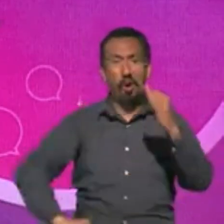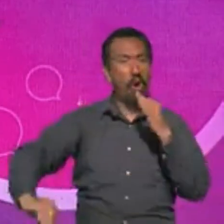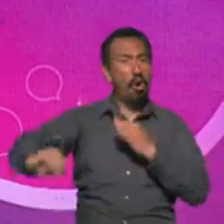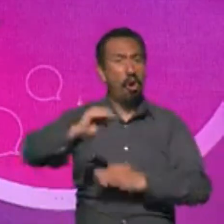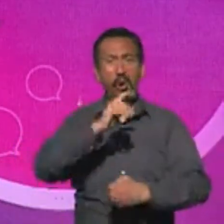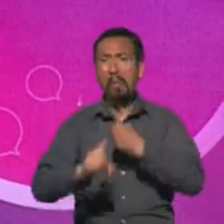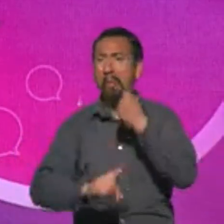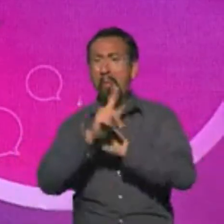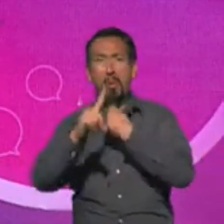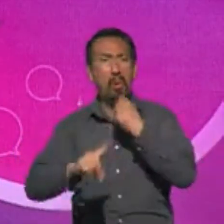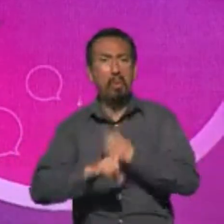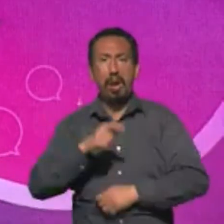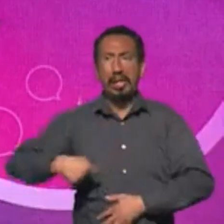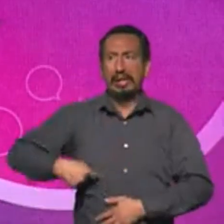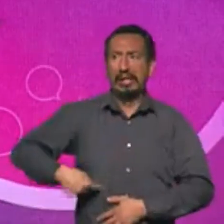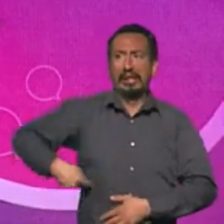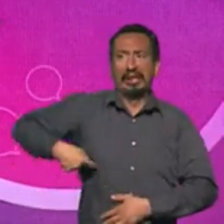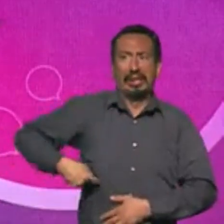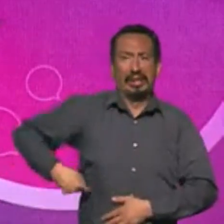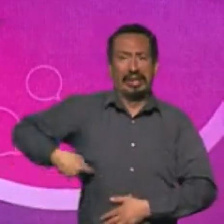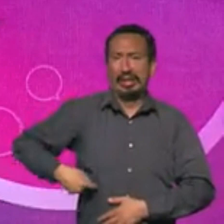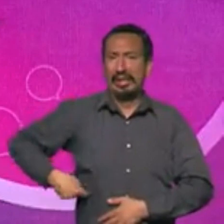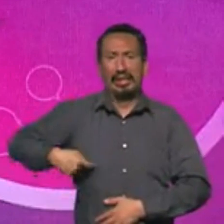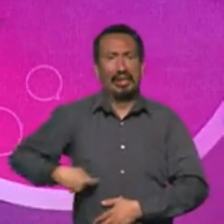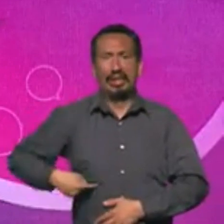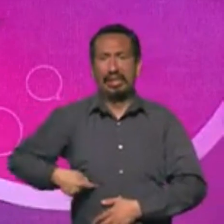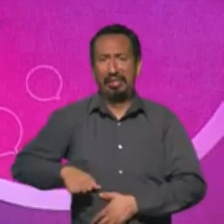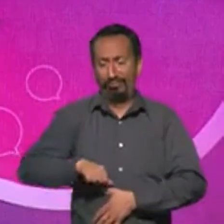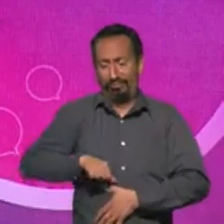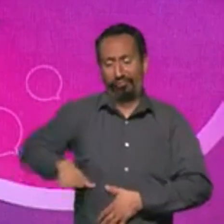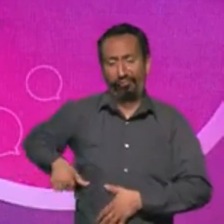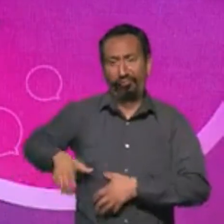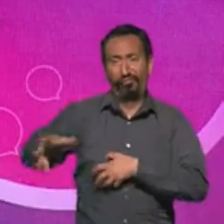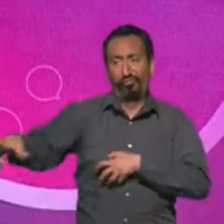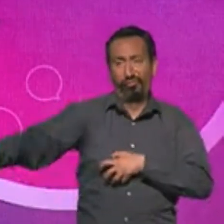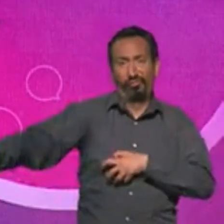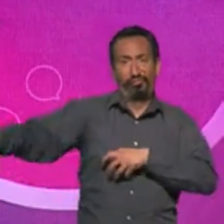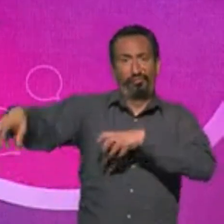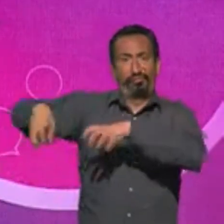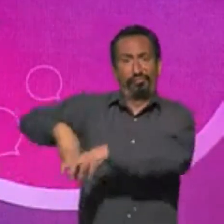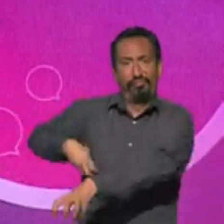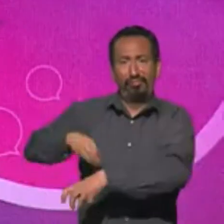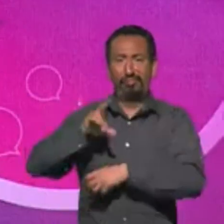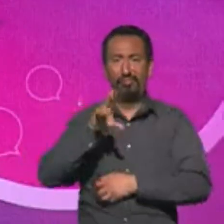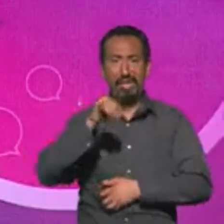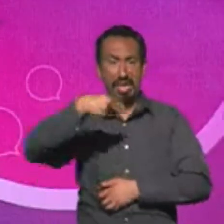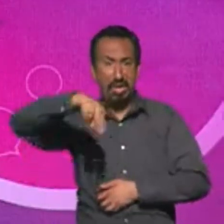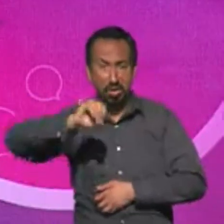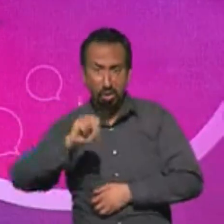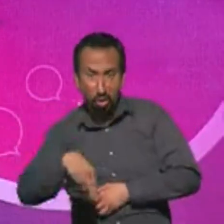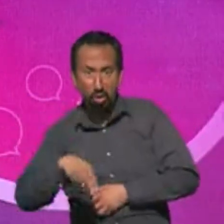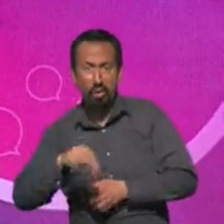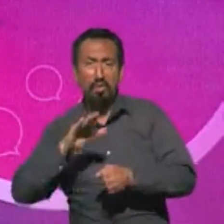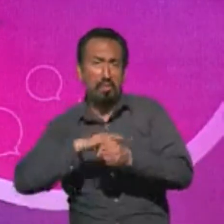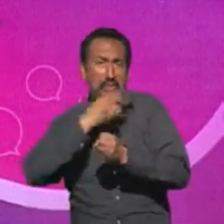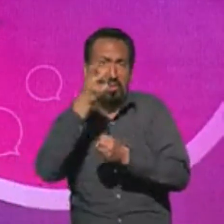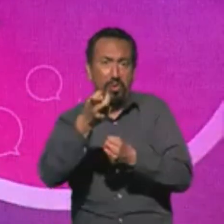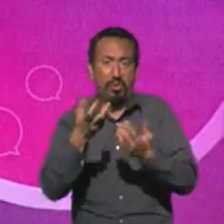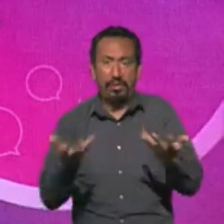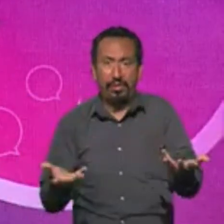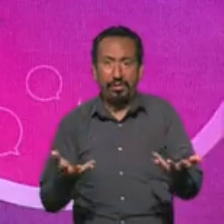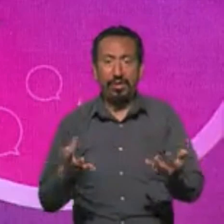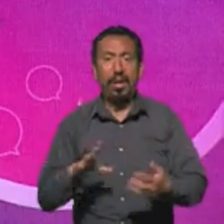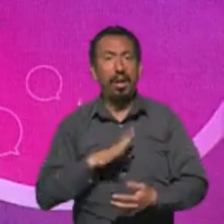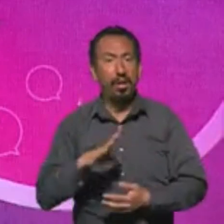insuficiencia renal son candidatos a trasplante de de riñón perdón de tal manera de que